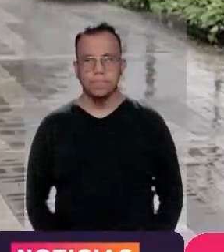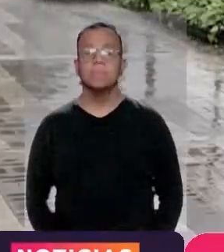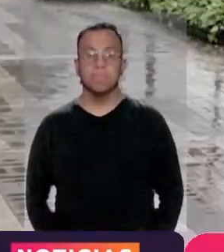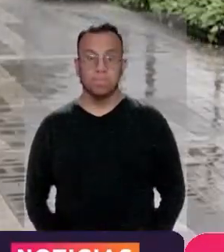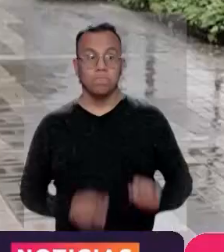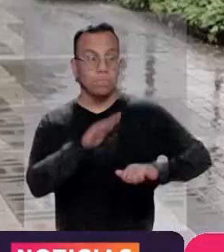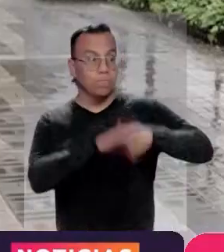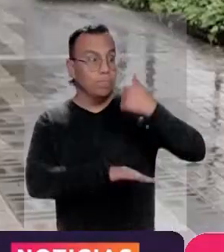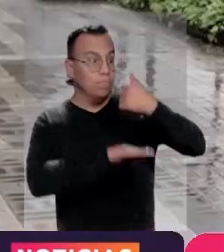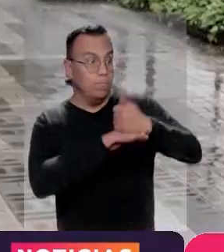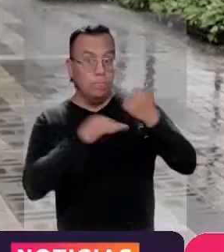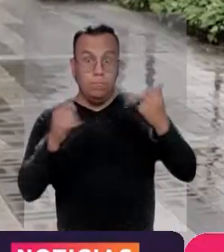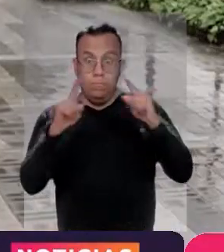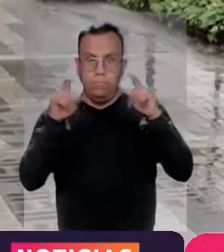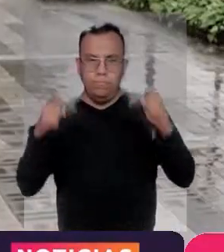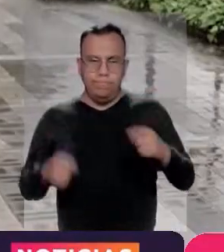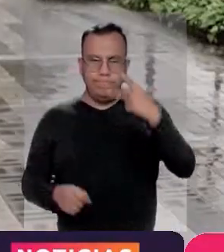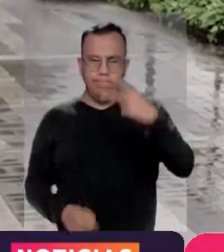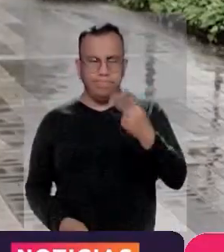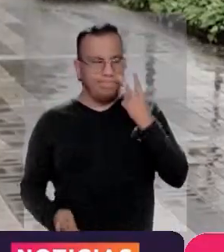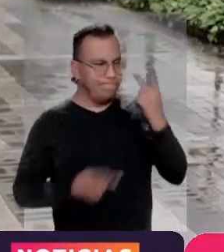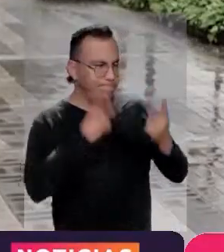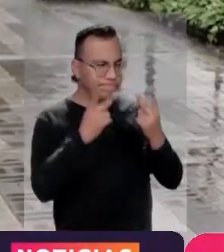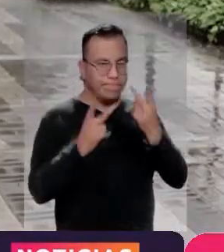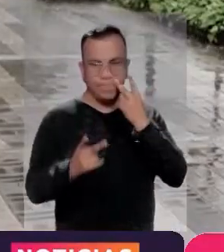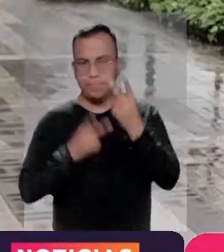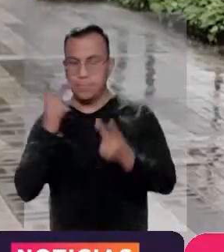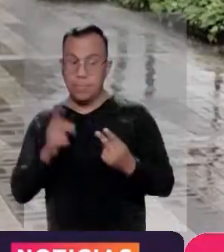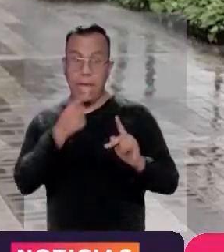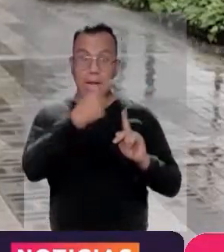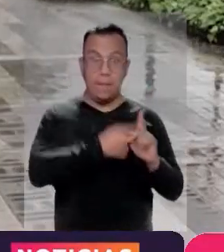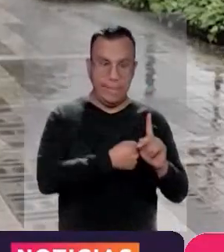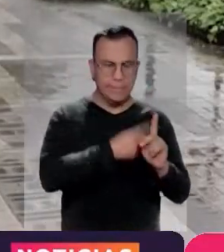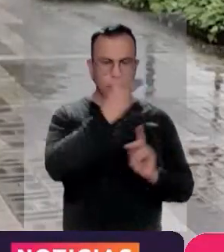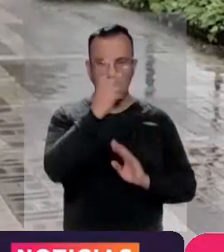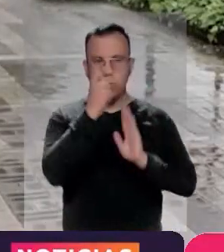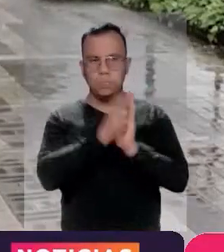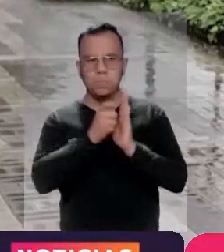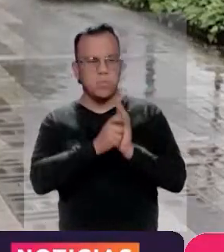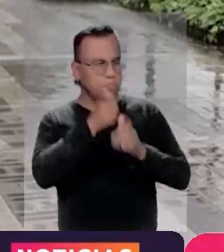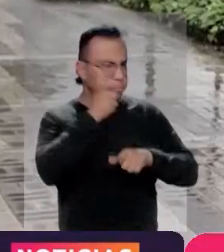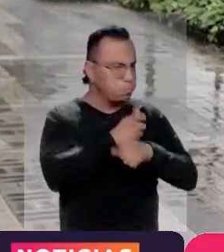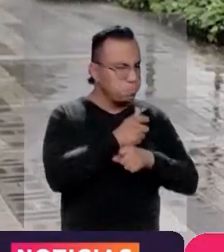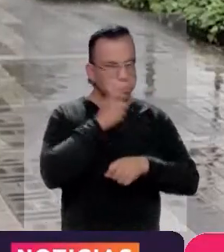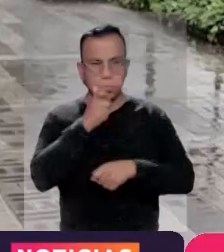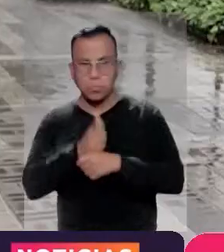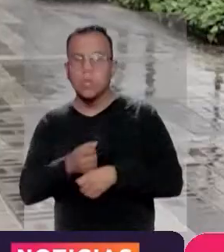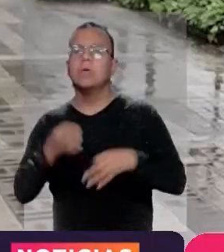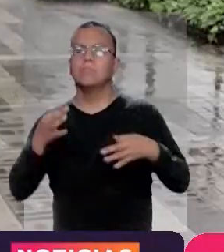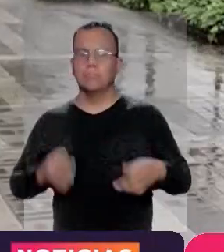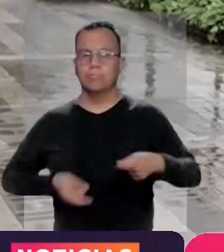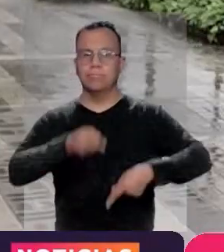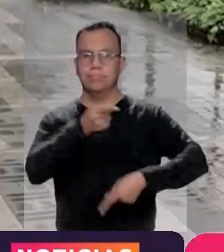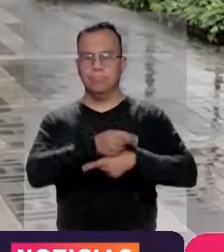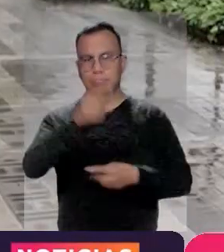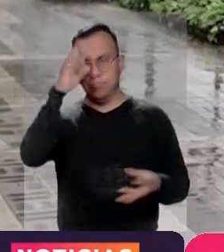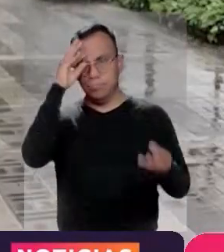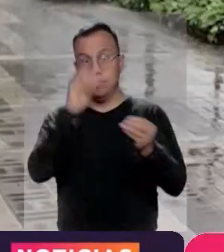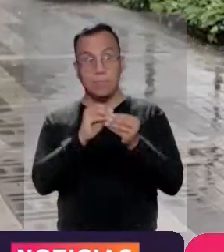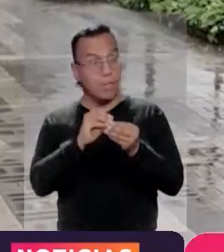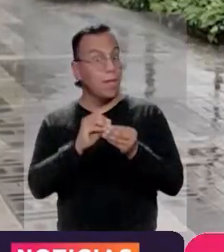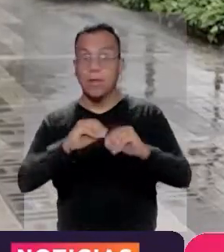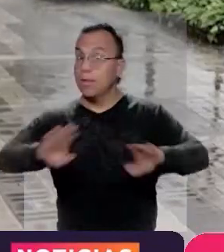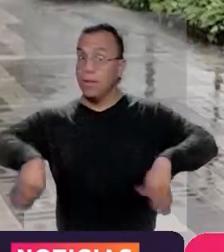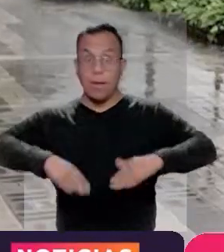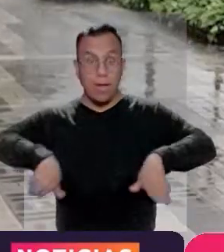Las autoridades harán 2 visitas de seguimiento al mes con el fin de verificar que se cumplan los acuerdos. Quienes no